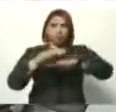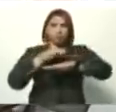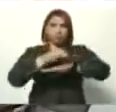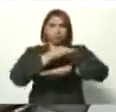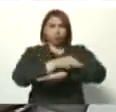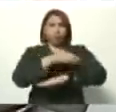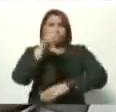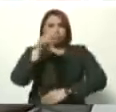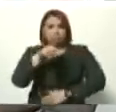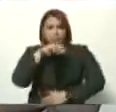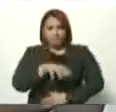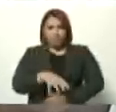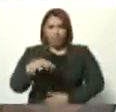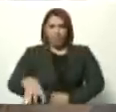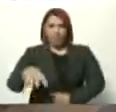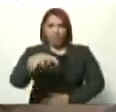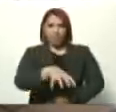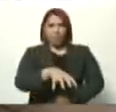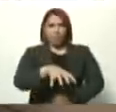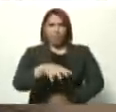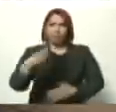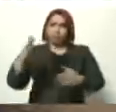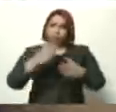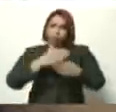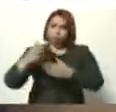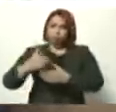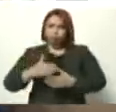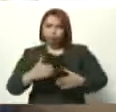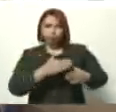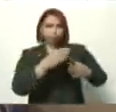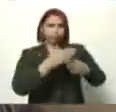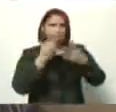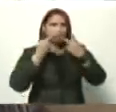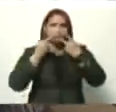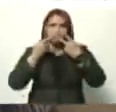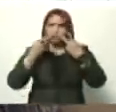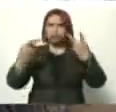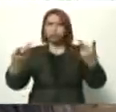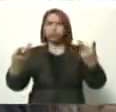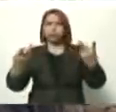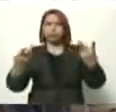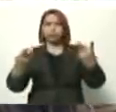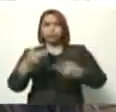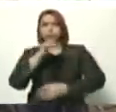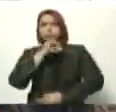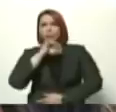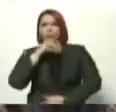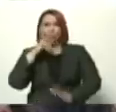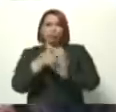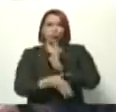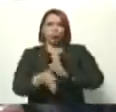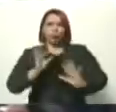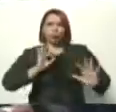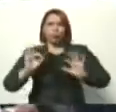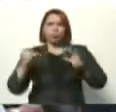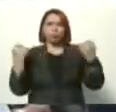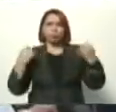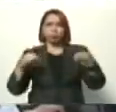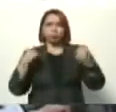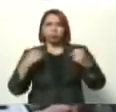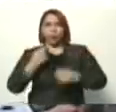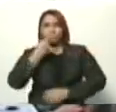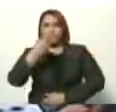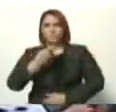los estados compartir la información pertinente al ejercicio de las